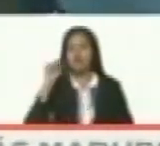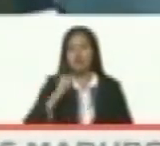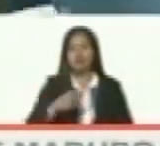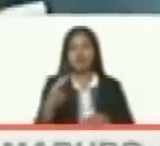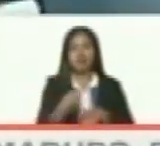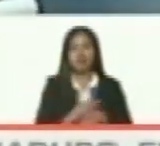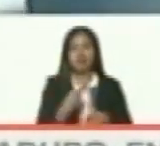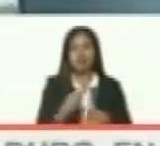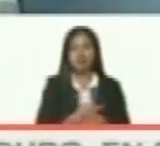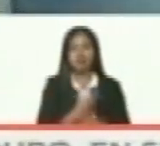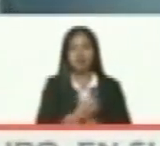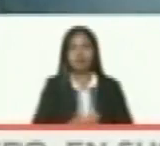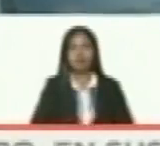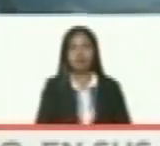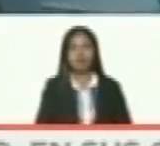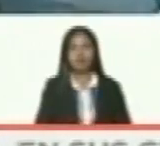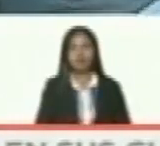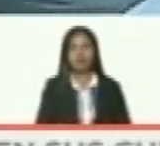Hipólito,